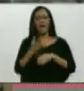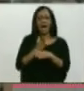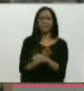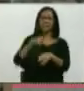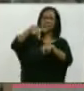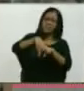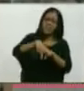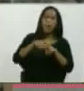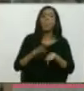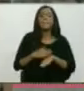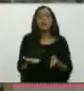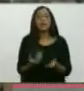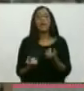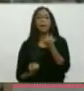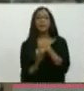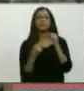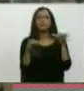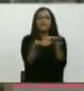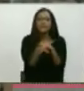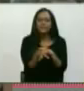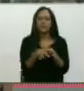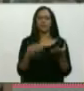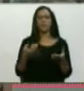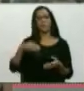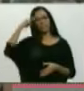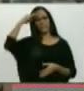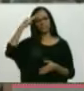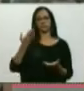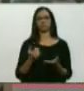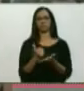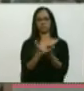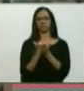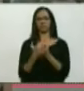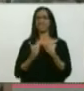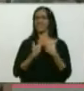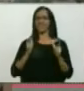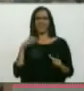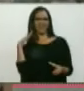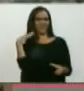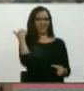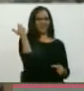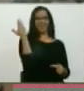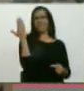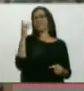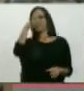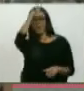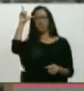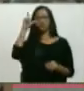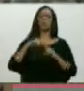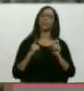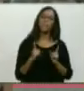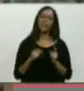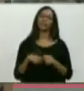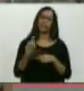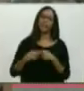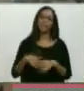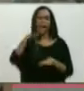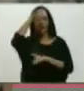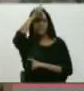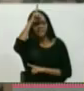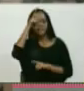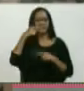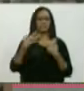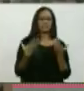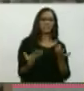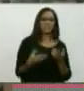ensillarlo, porque logró el apoyo de un pequeño grupo de militares que le ayudaron a liberar al galán de telenovela Leopoldo López. Pero que después se arrepintieron,